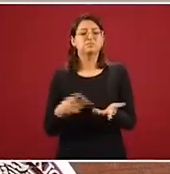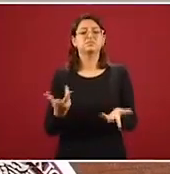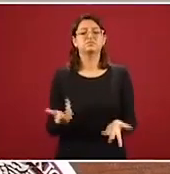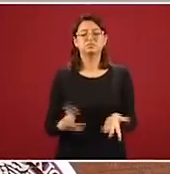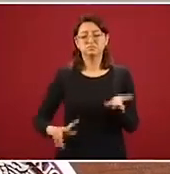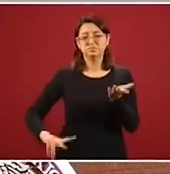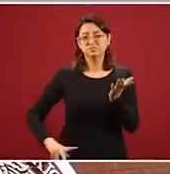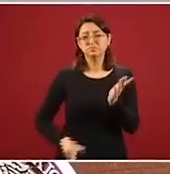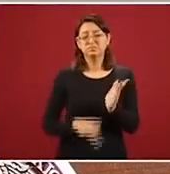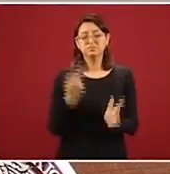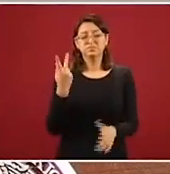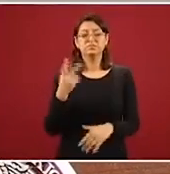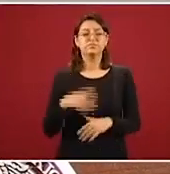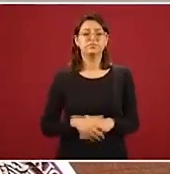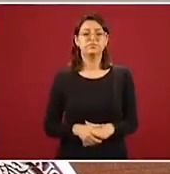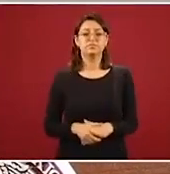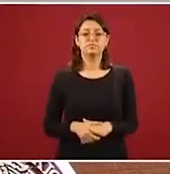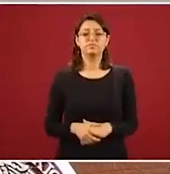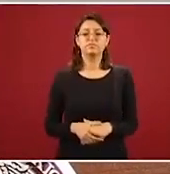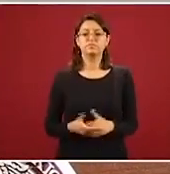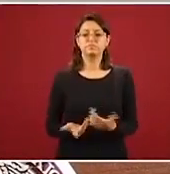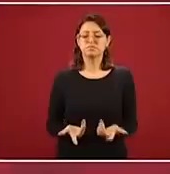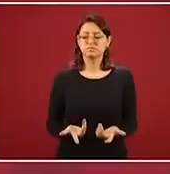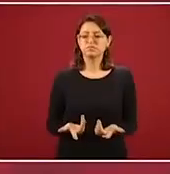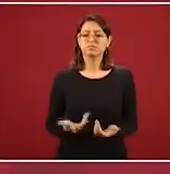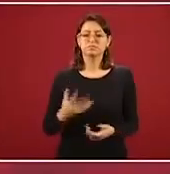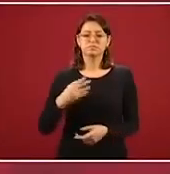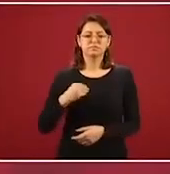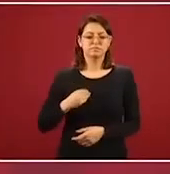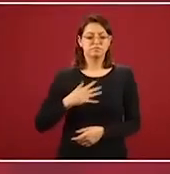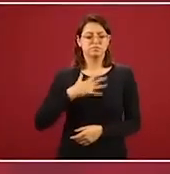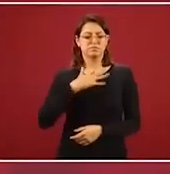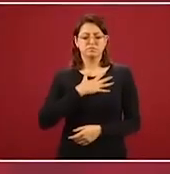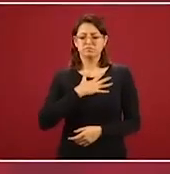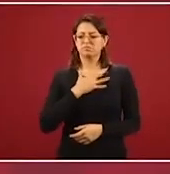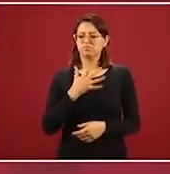que haya bienestar material y bienestar del alma.